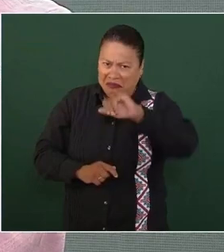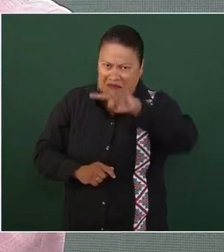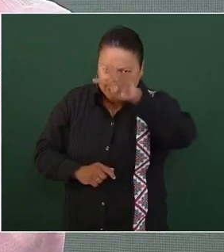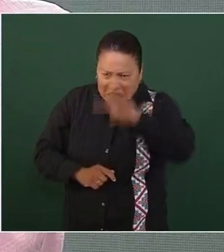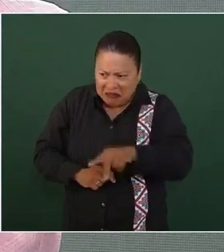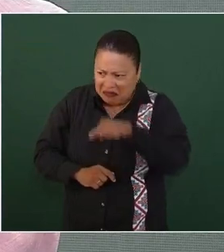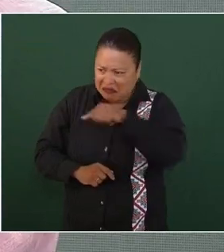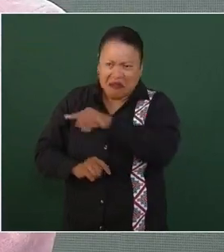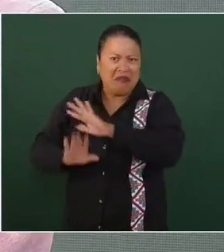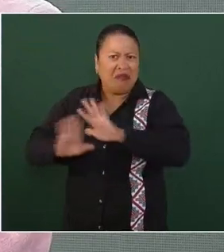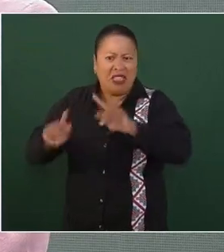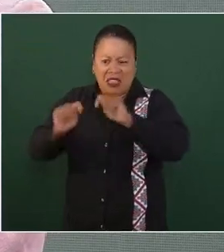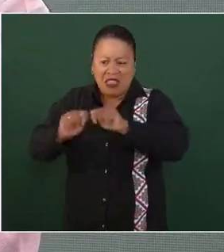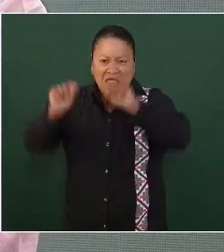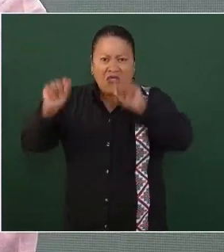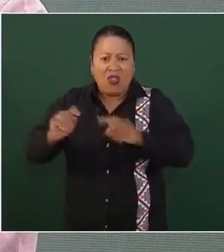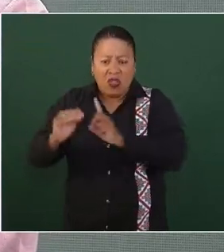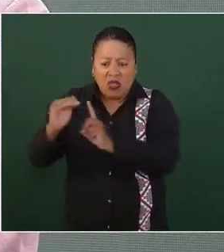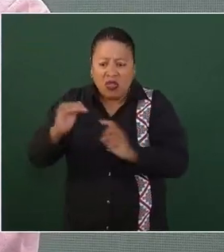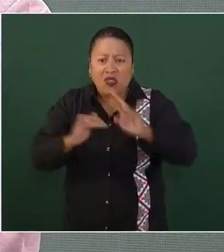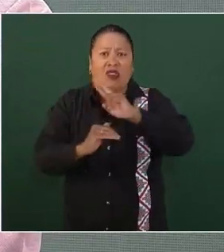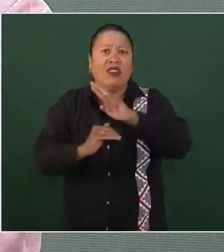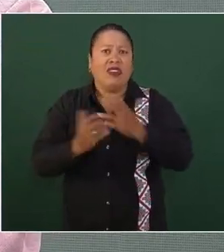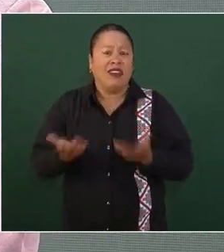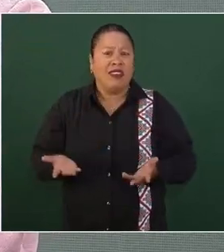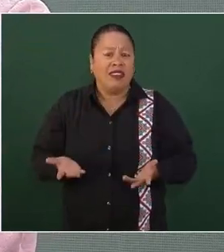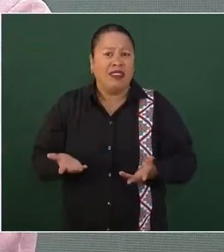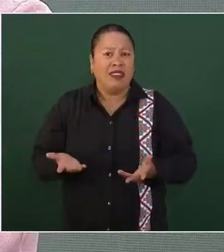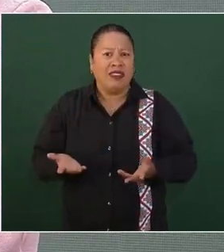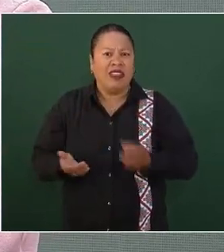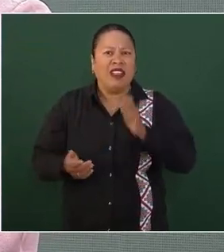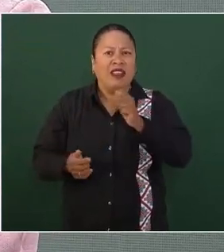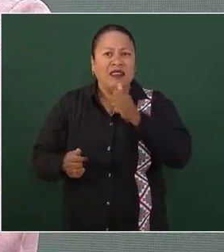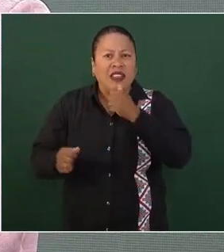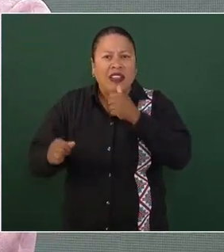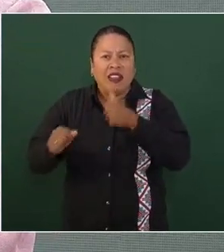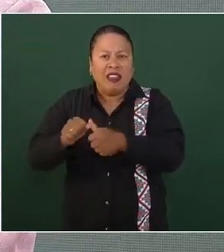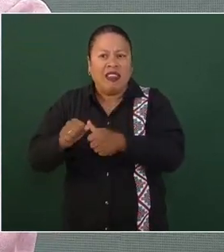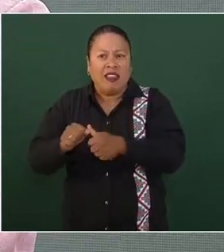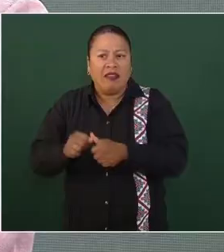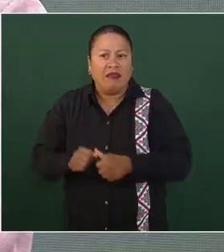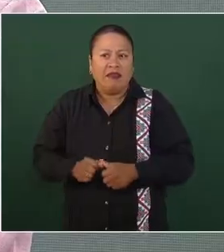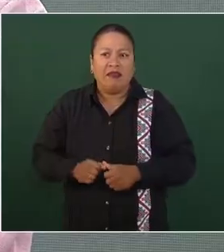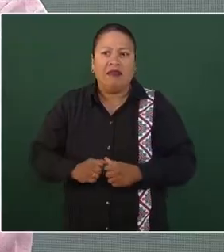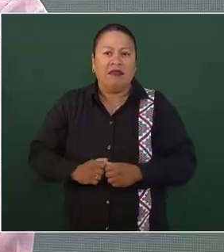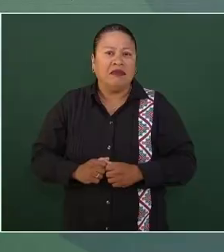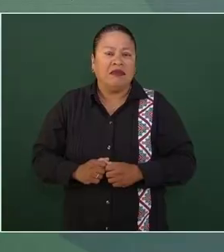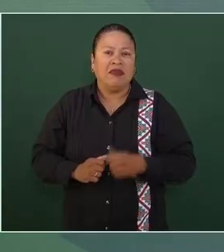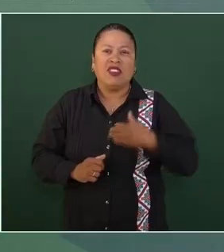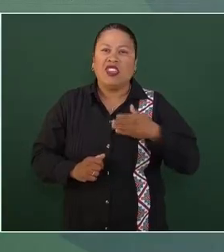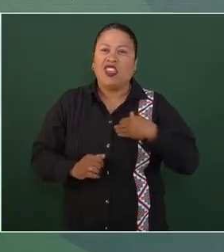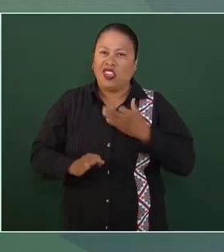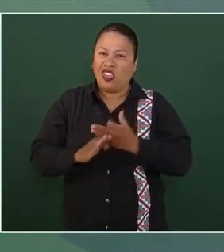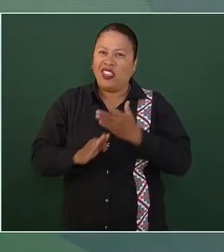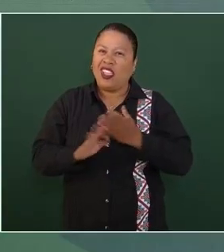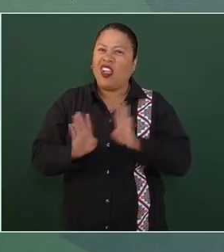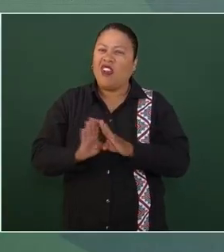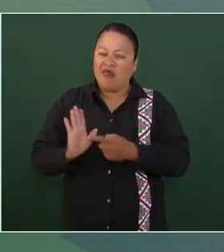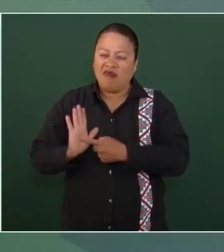es doctora en letras ya estoy yo de presumido ahorita